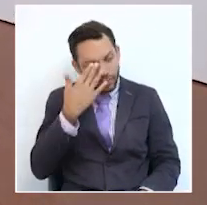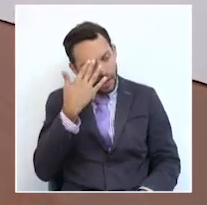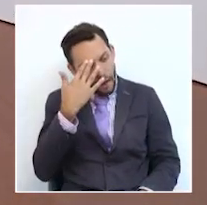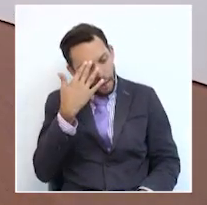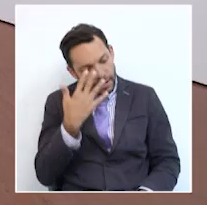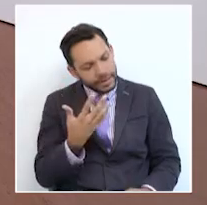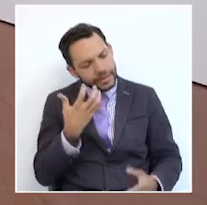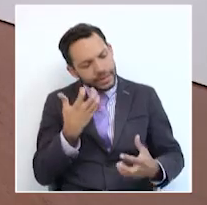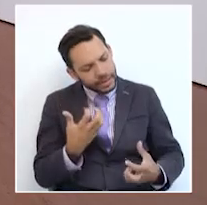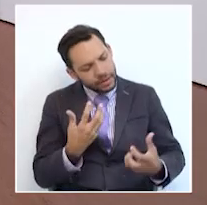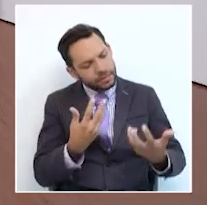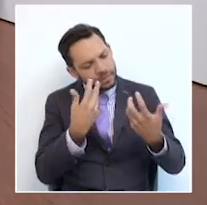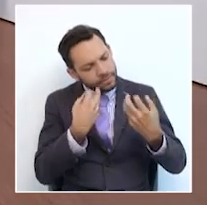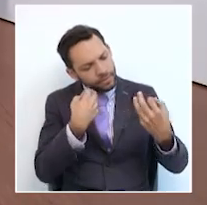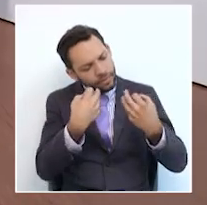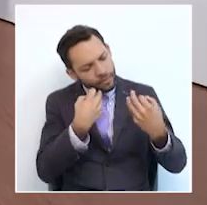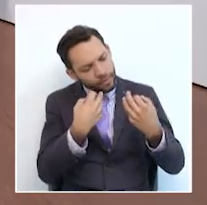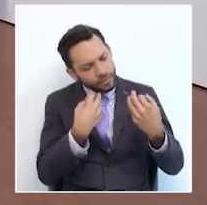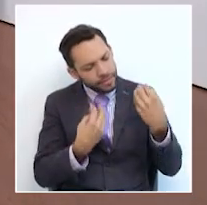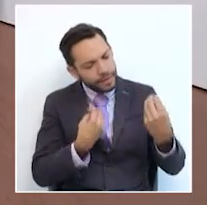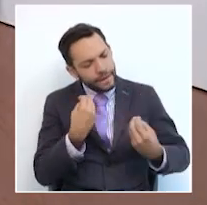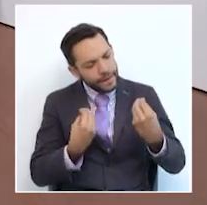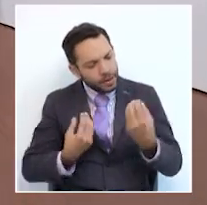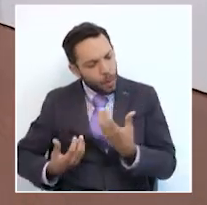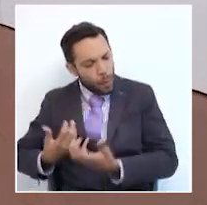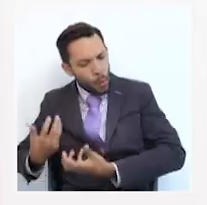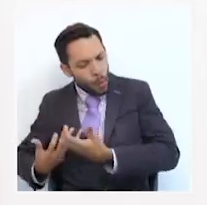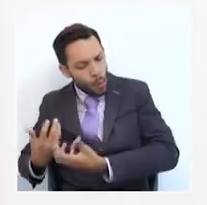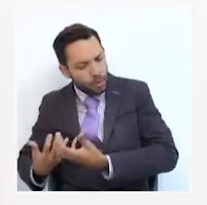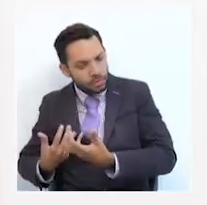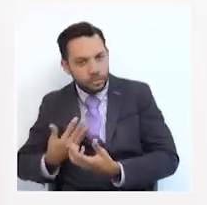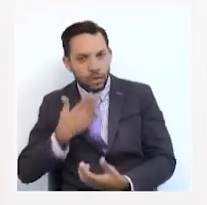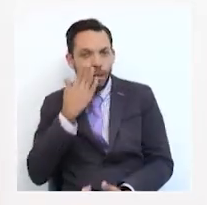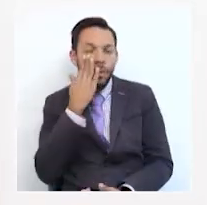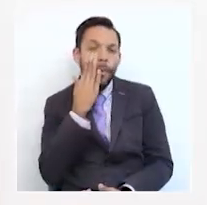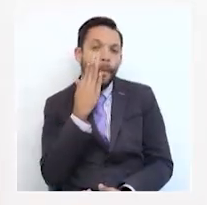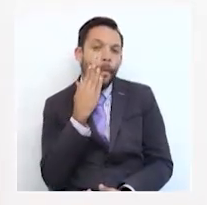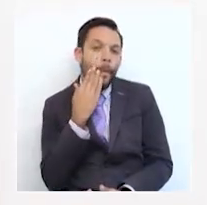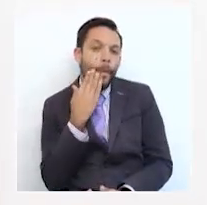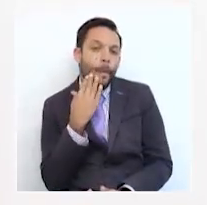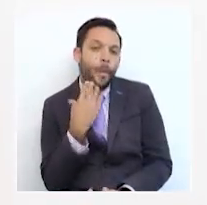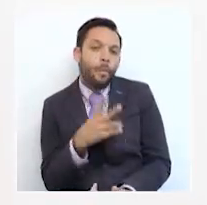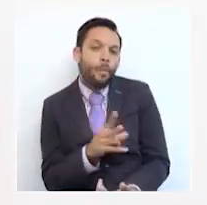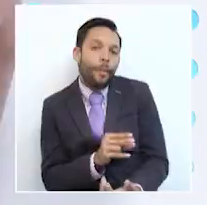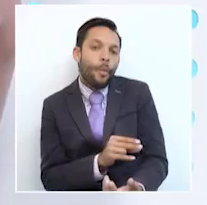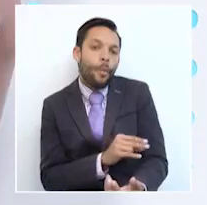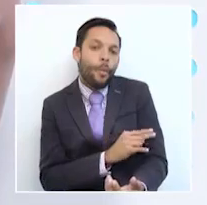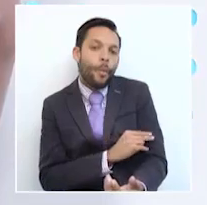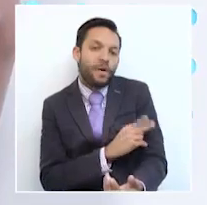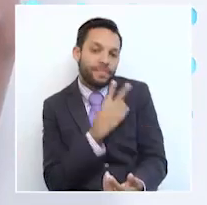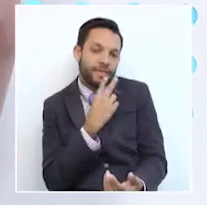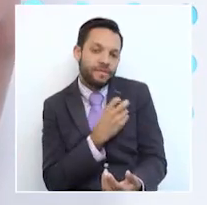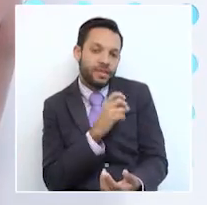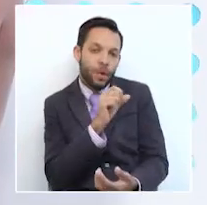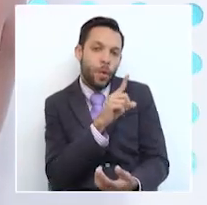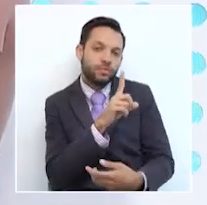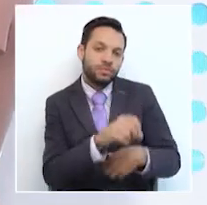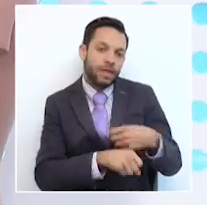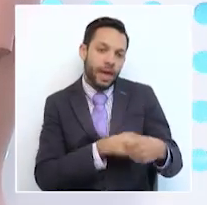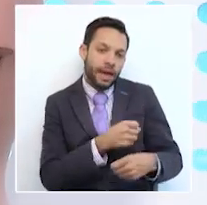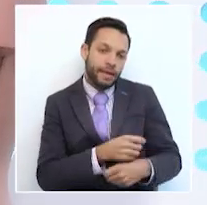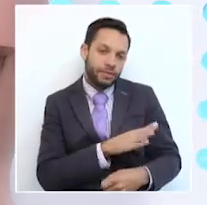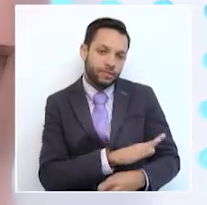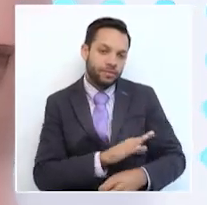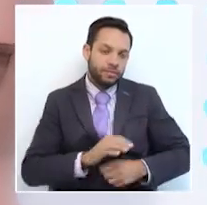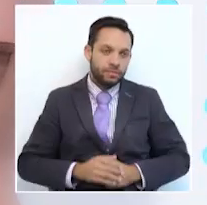se pueden hacer para una anemia en una niña de 11 años bueno hay